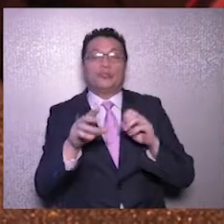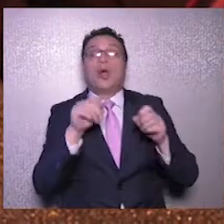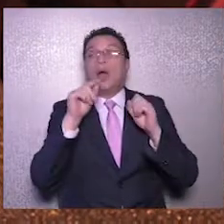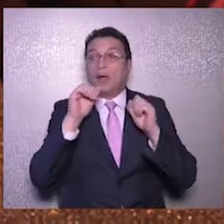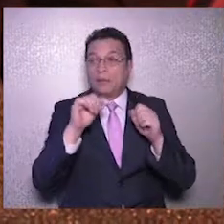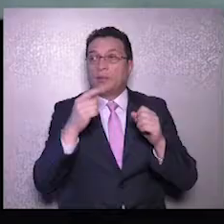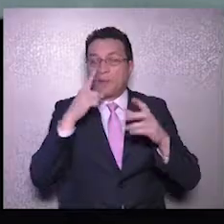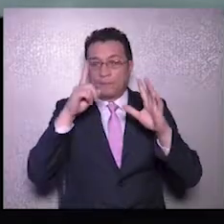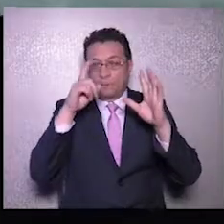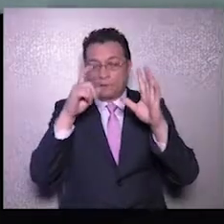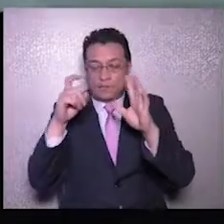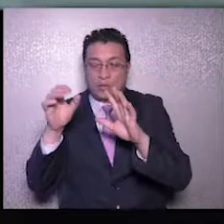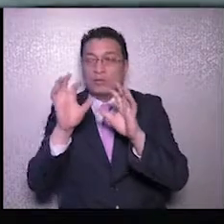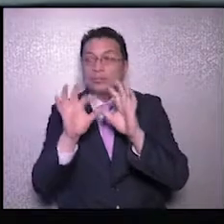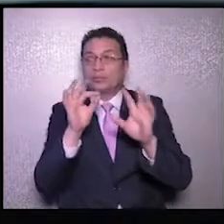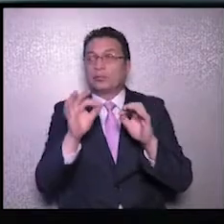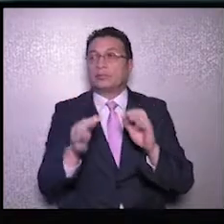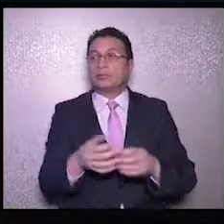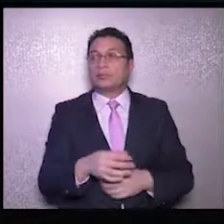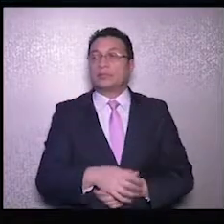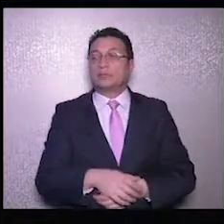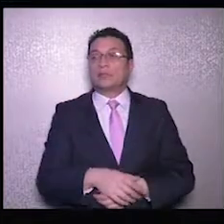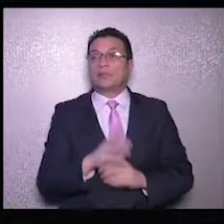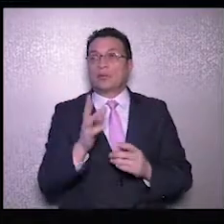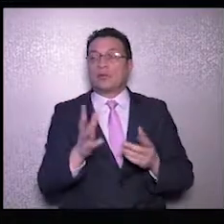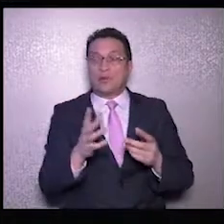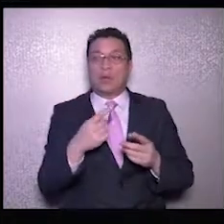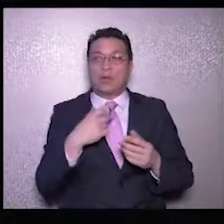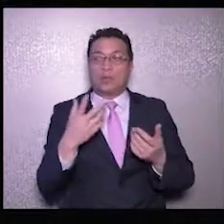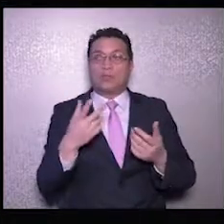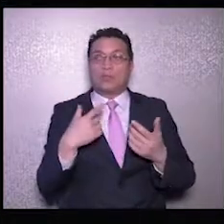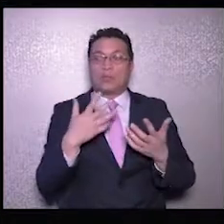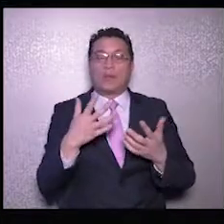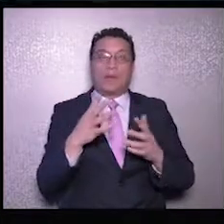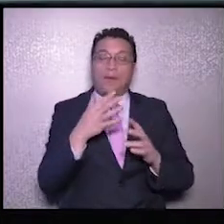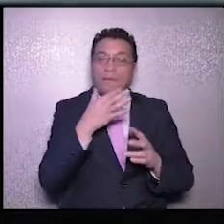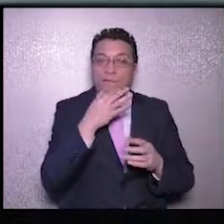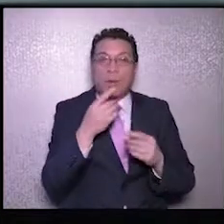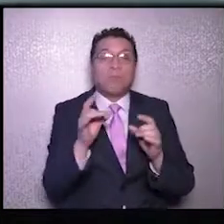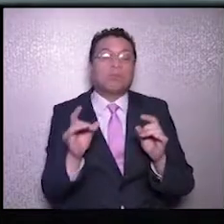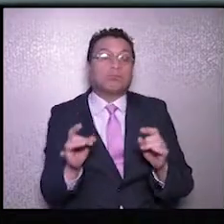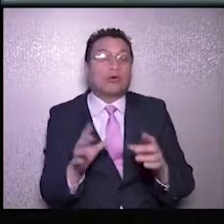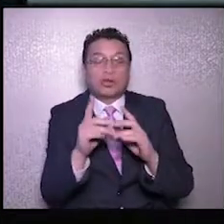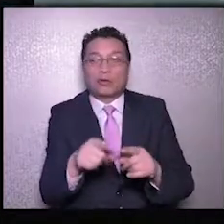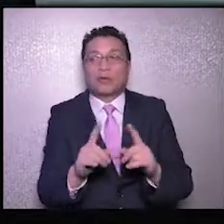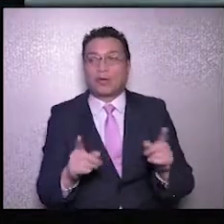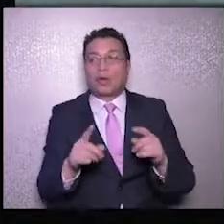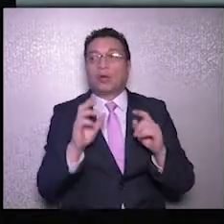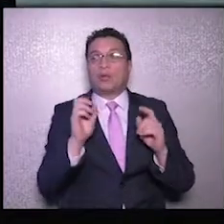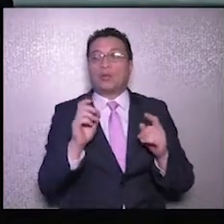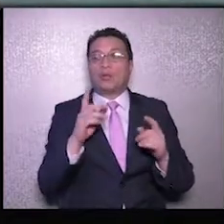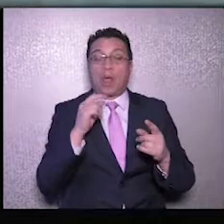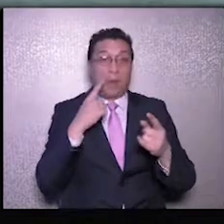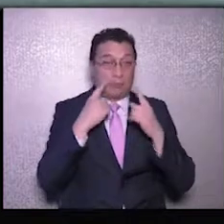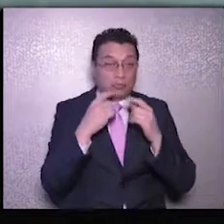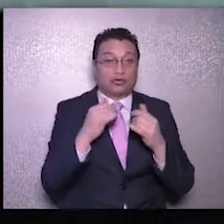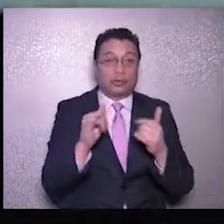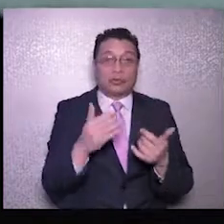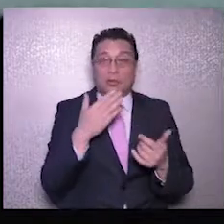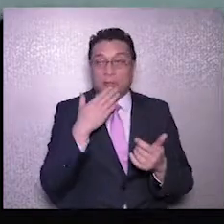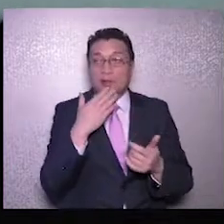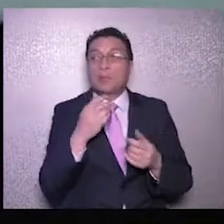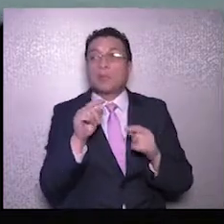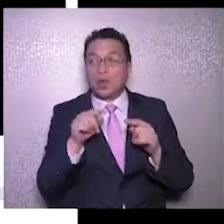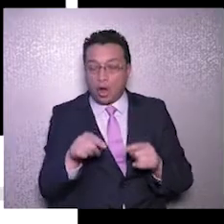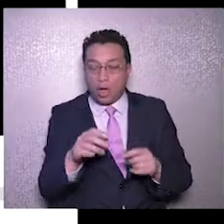seriada. Comprenderán que no es un examen que uno se lo haría a alguien por si acaso, ni tampoco un examen exento de riesgo. Hoy en día